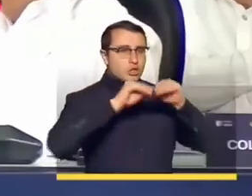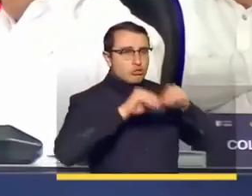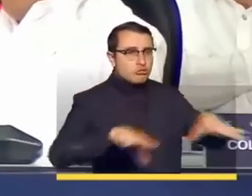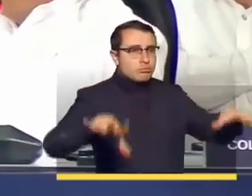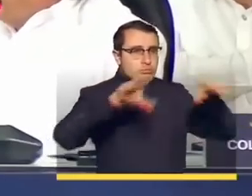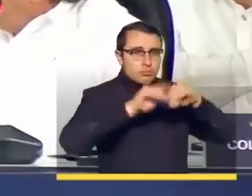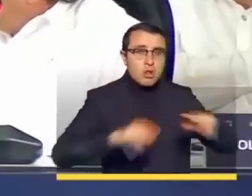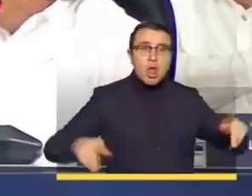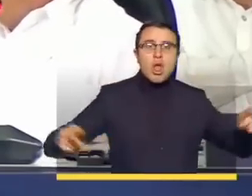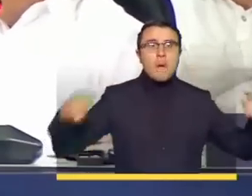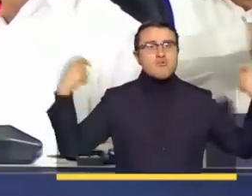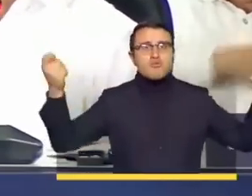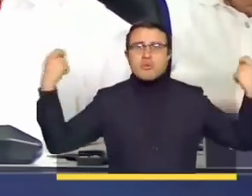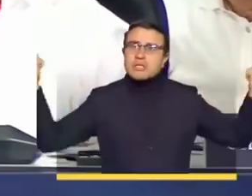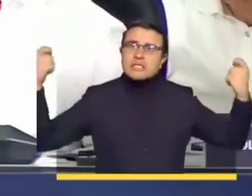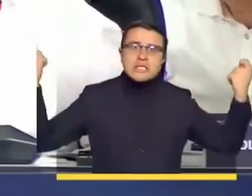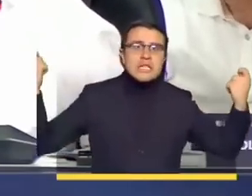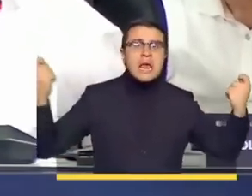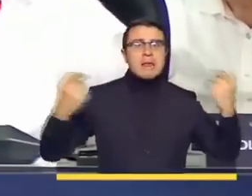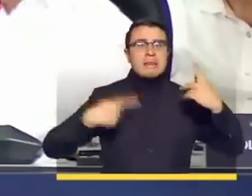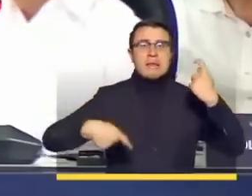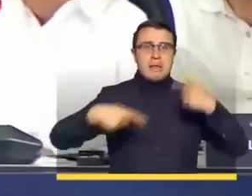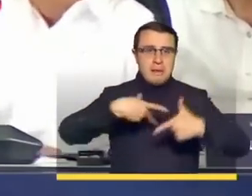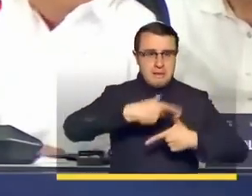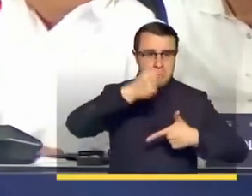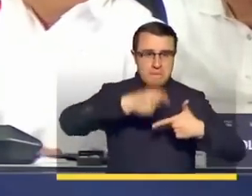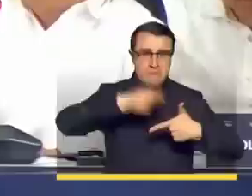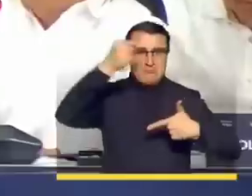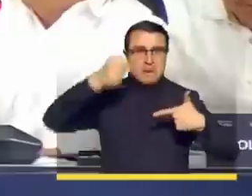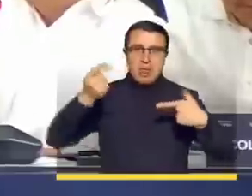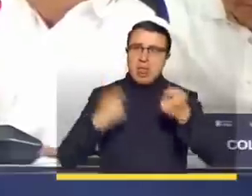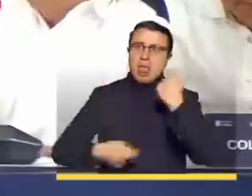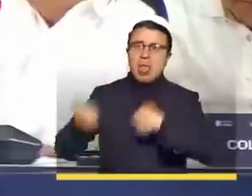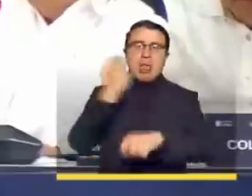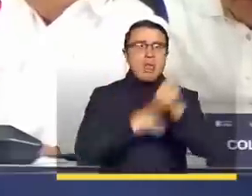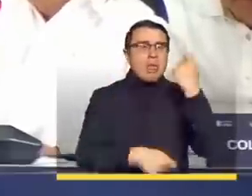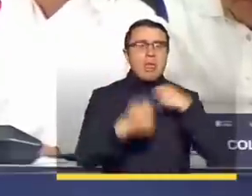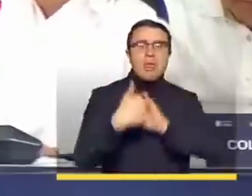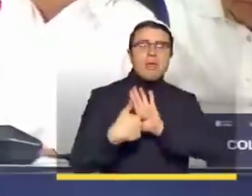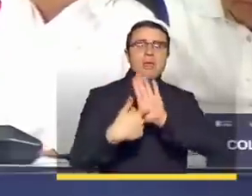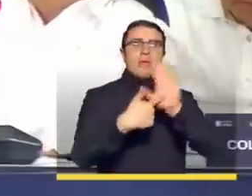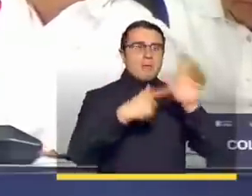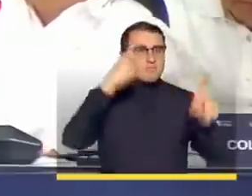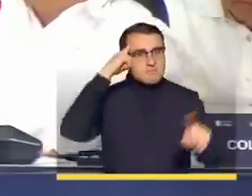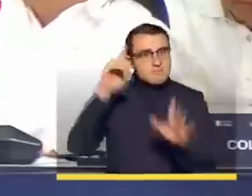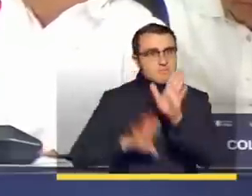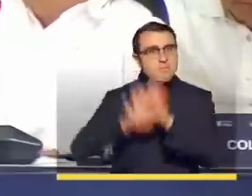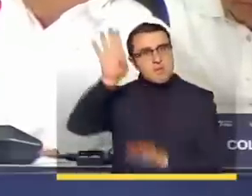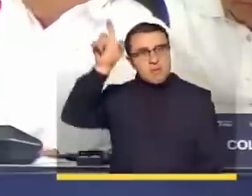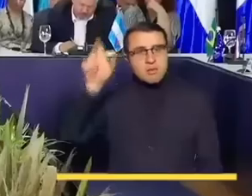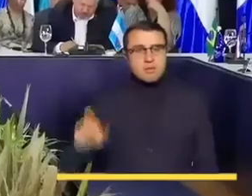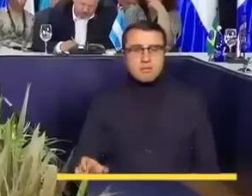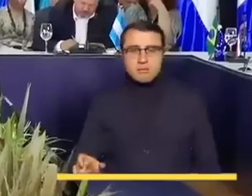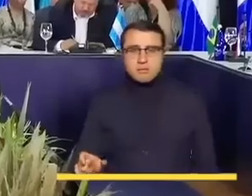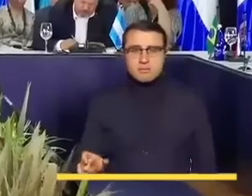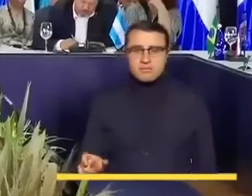y la publicidad y el mercado alrededor del éxito de una persona. Se van